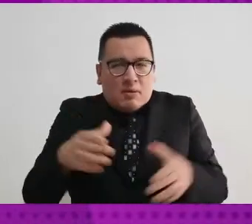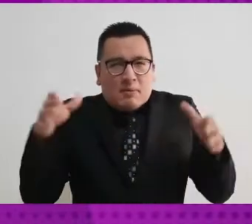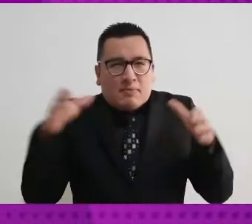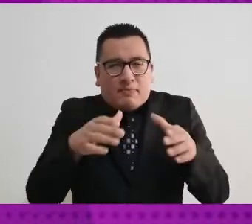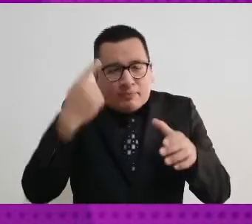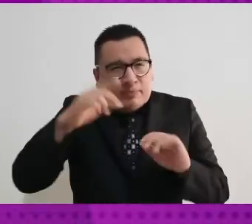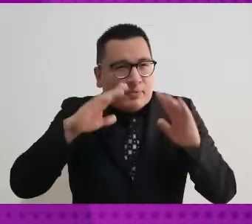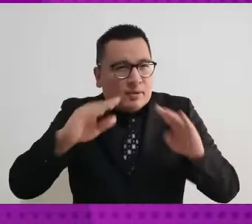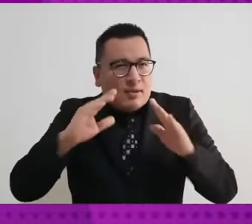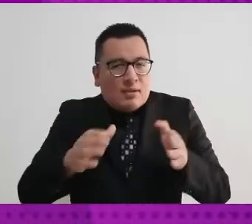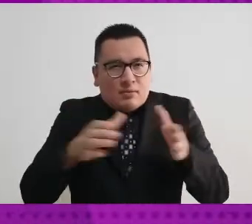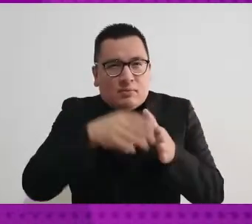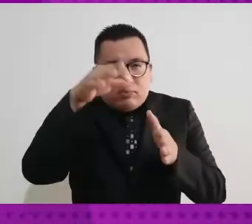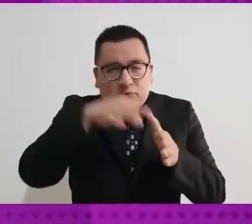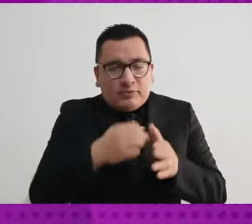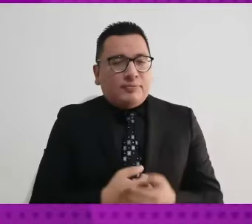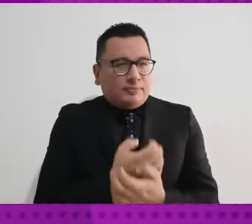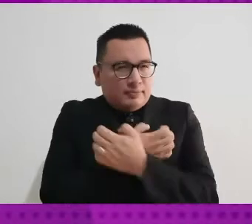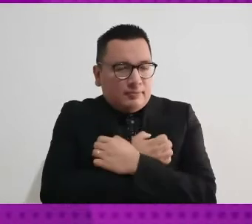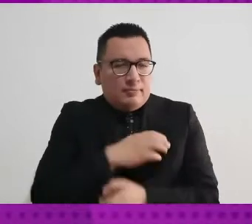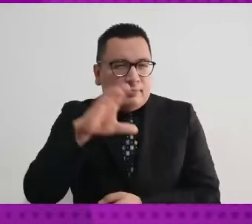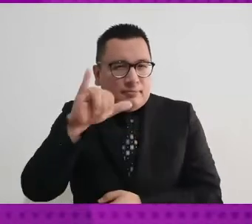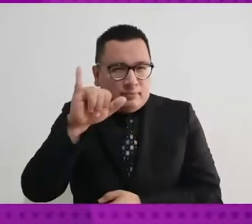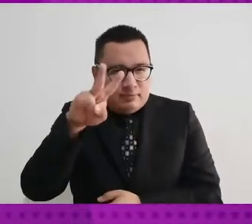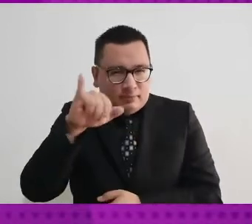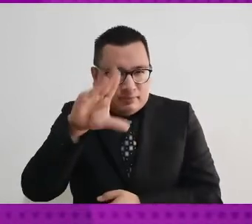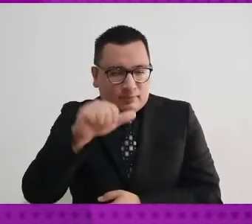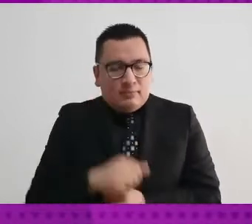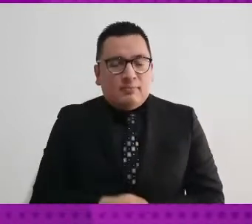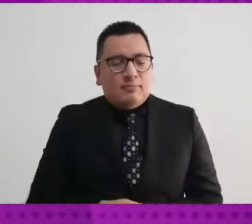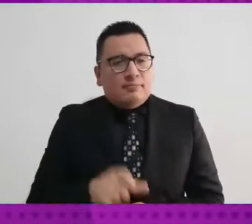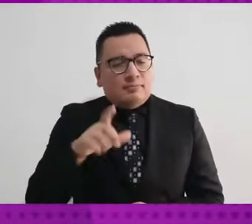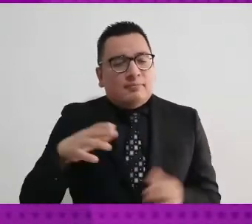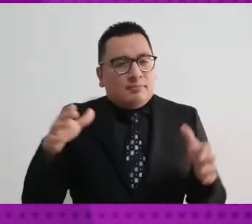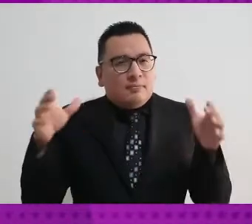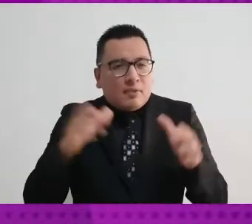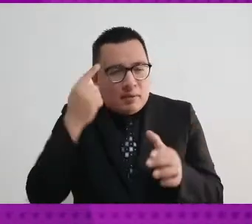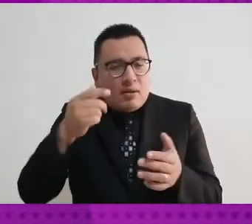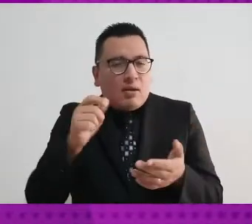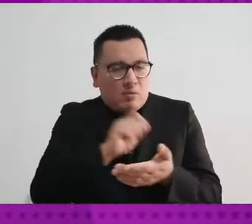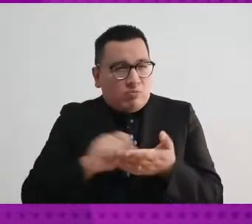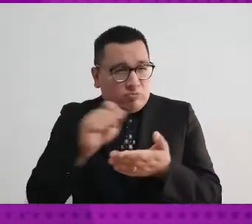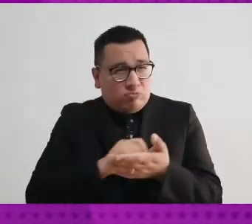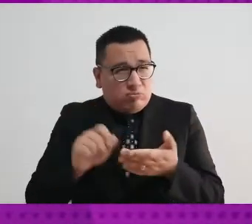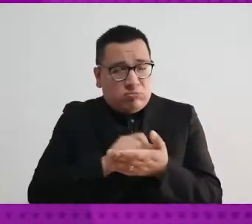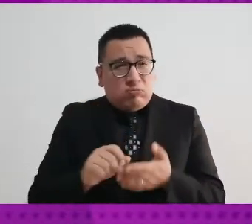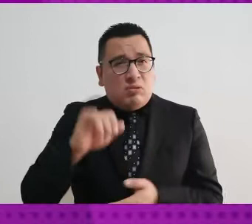de Capacitación Electoral y Educación Cívica, así como del Comité Editorial del